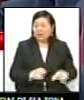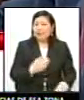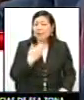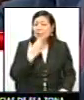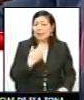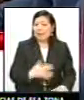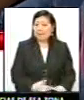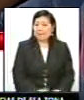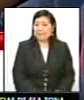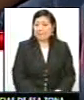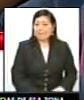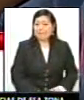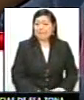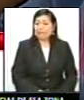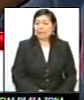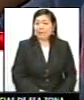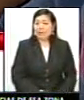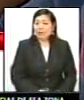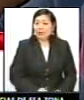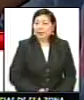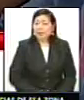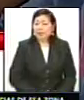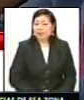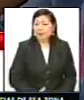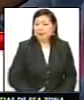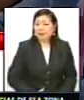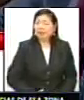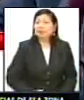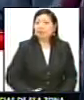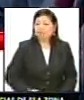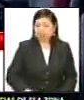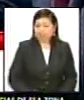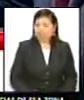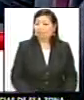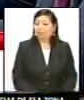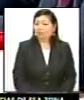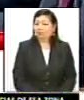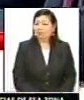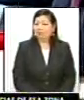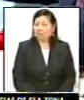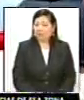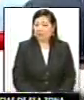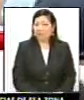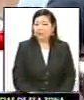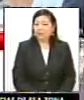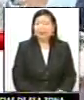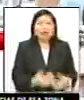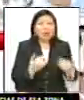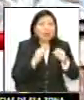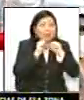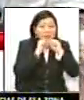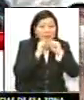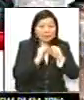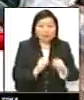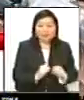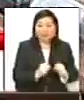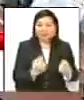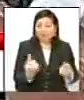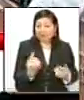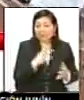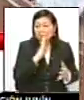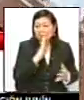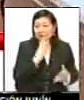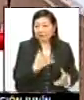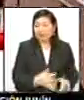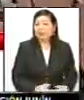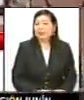Gracias, presidente. Gracias, congresista. Excepcionalmente vamos a dar el uso de la palabra al secretario técnico, ya que este es un foro de debate entre